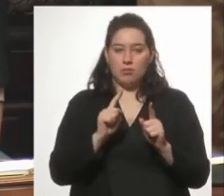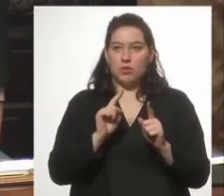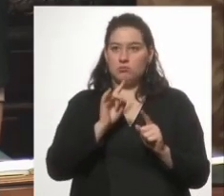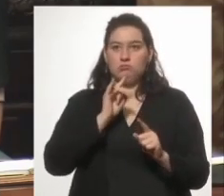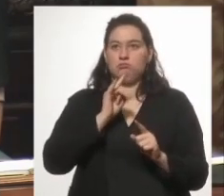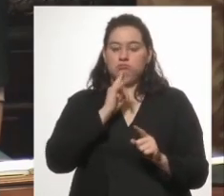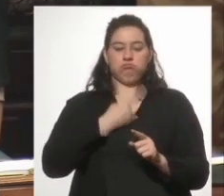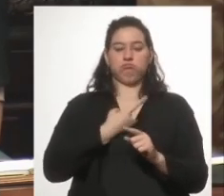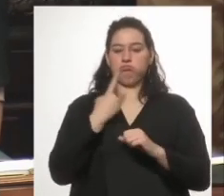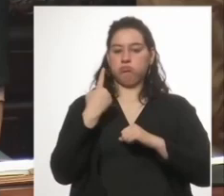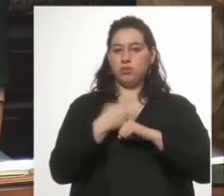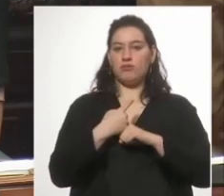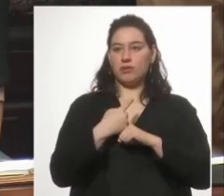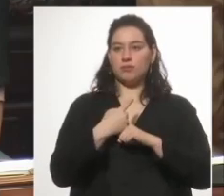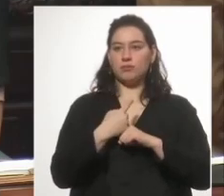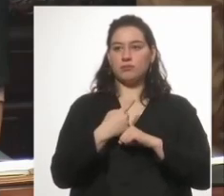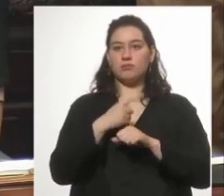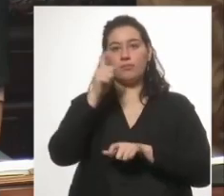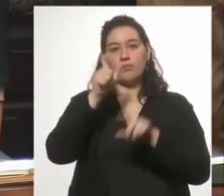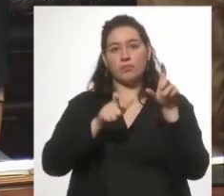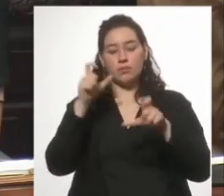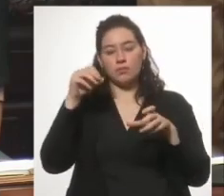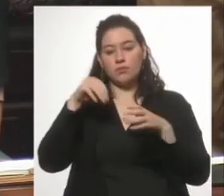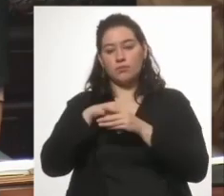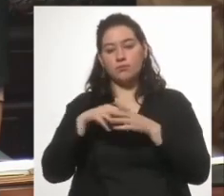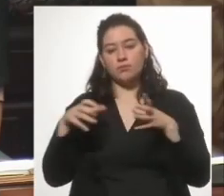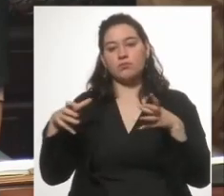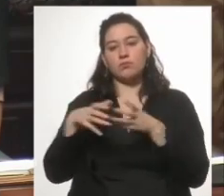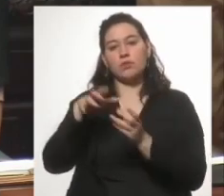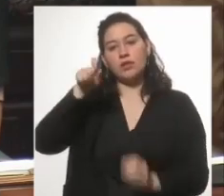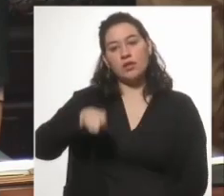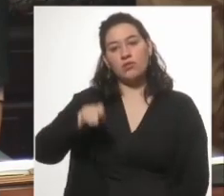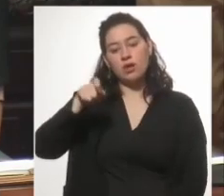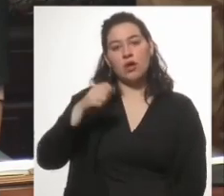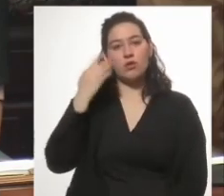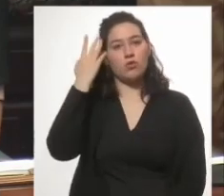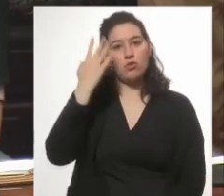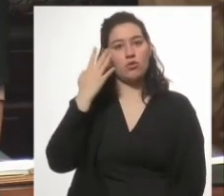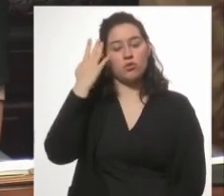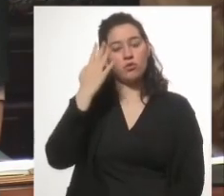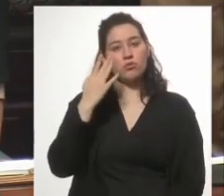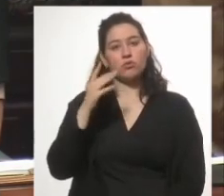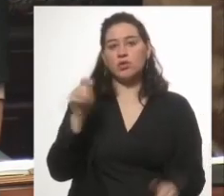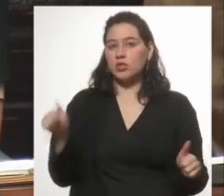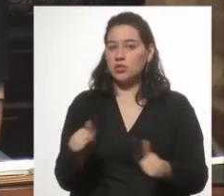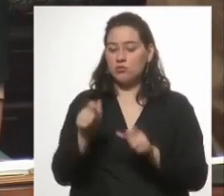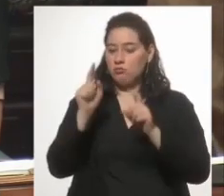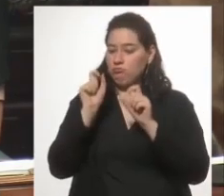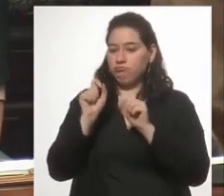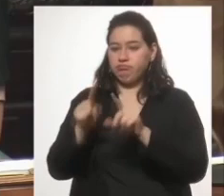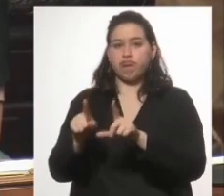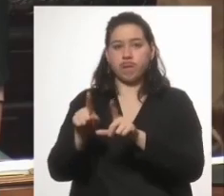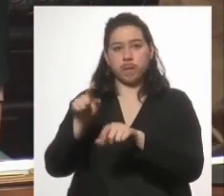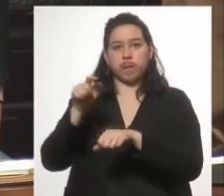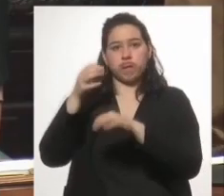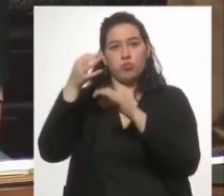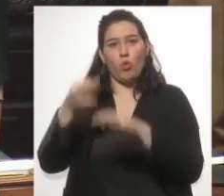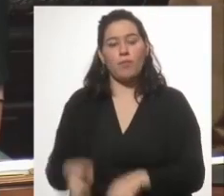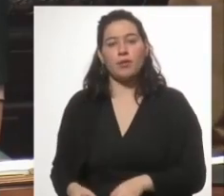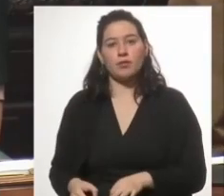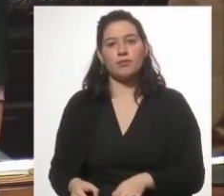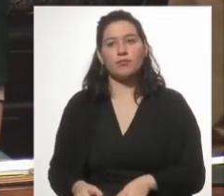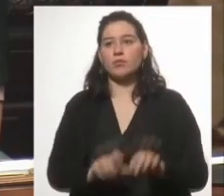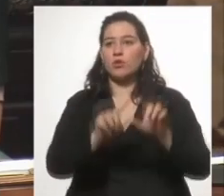hacer. Creo que los integrantes del Tribunal de Honor hicieron exactamente lo que tenían que hacer. No